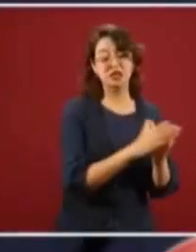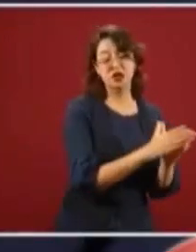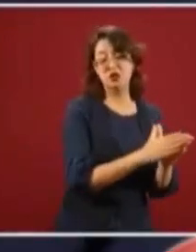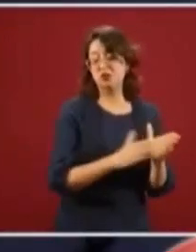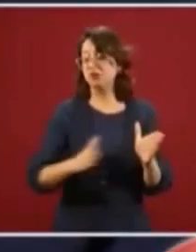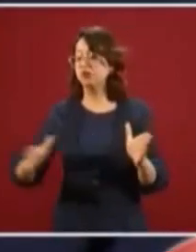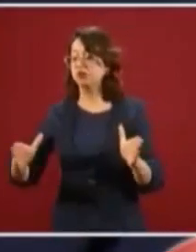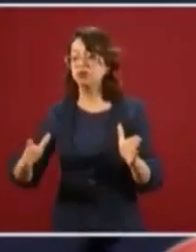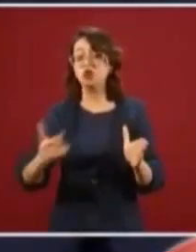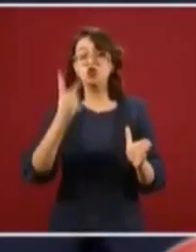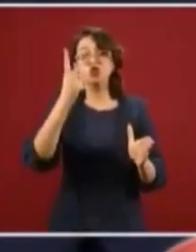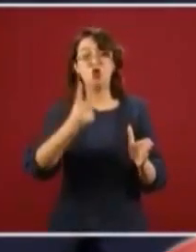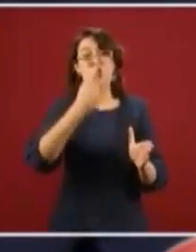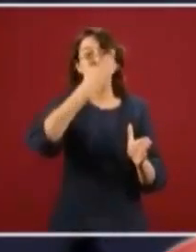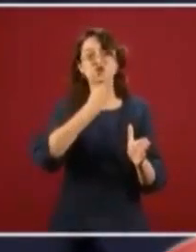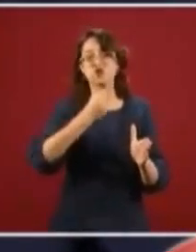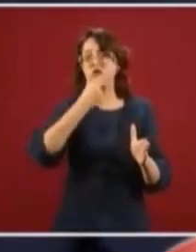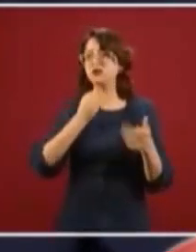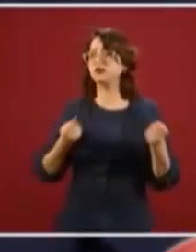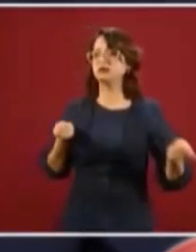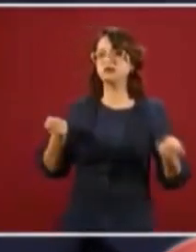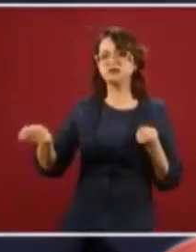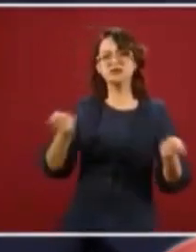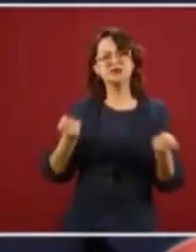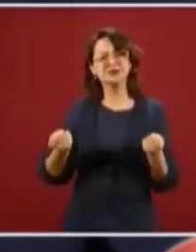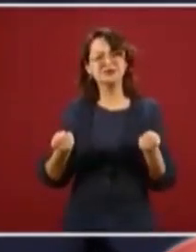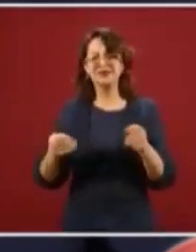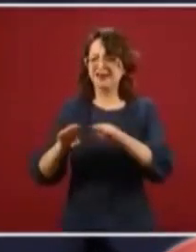hombres. ¿Cuál democracia?